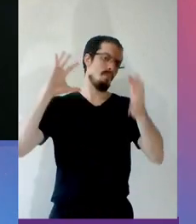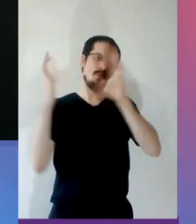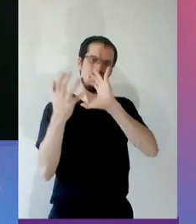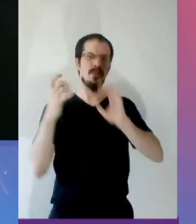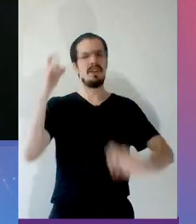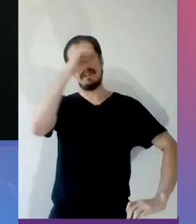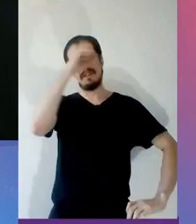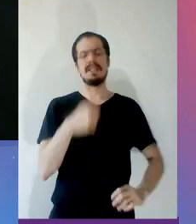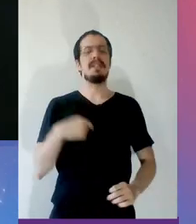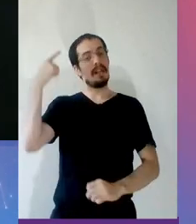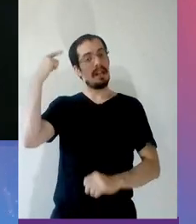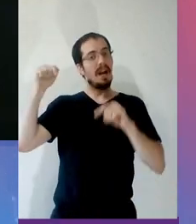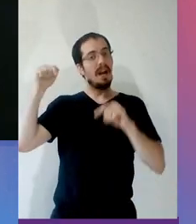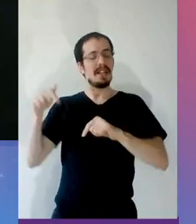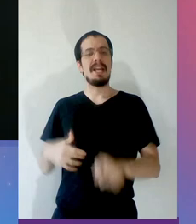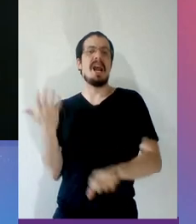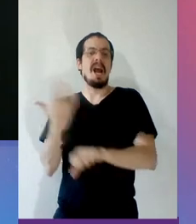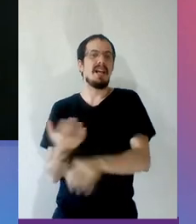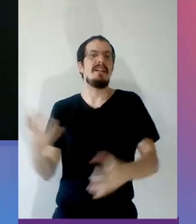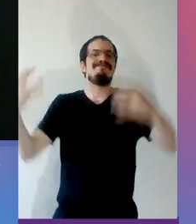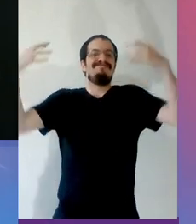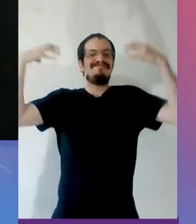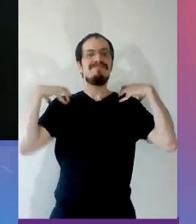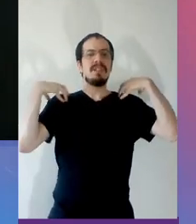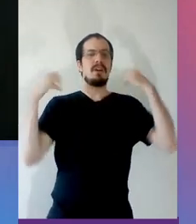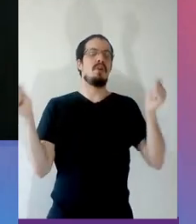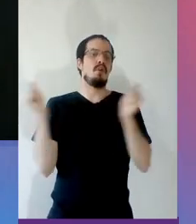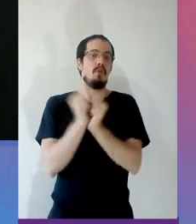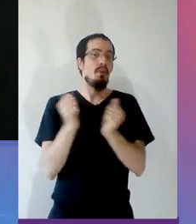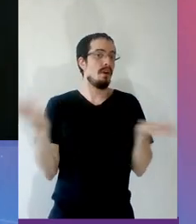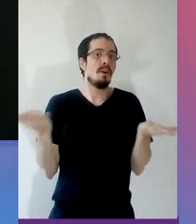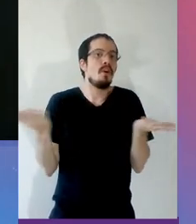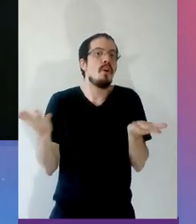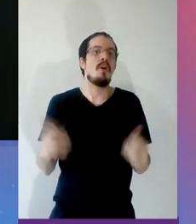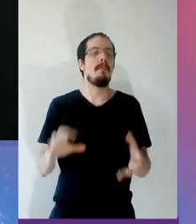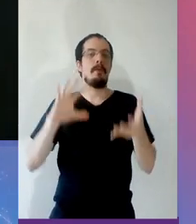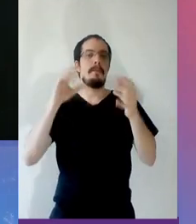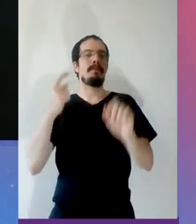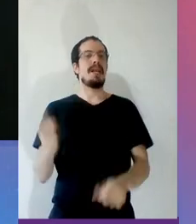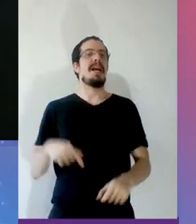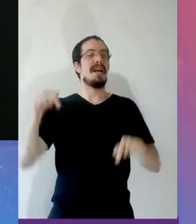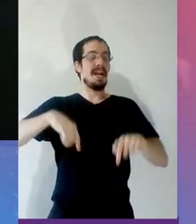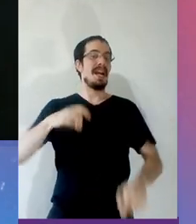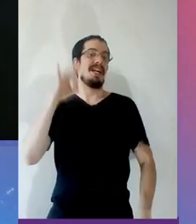vamos a tener que hacernos cargo como país, como sociedad,